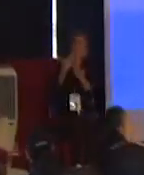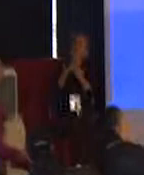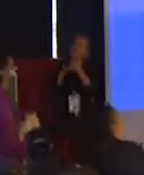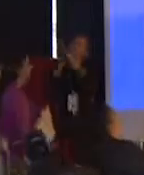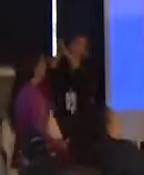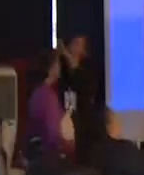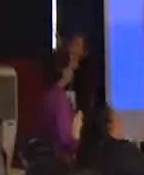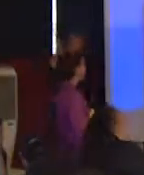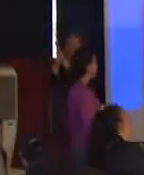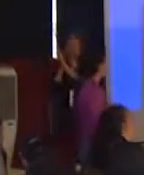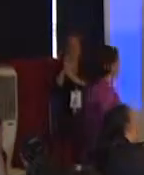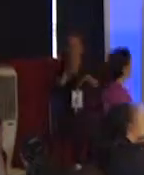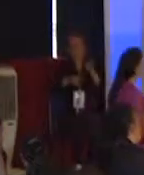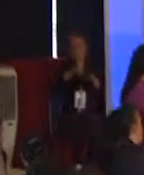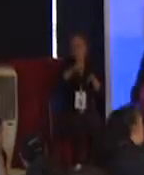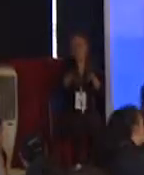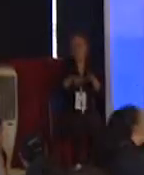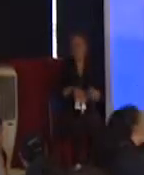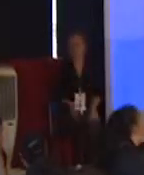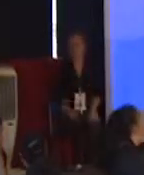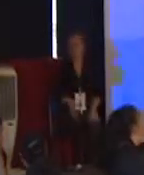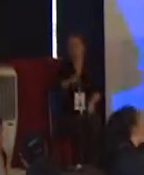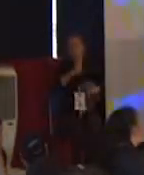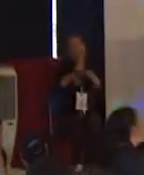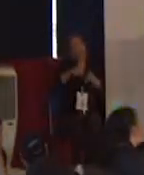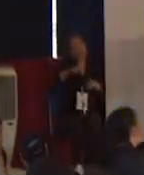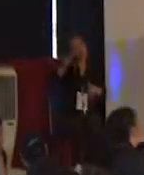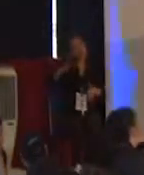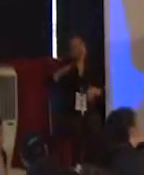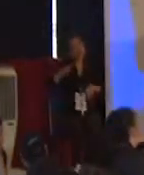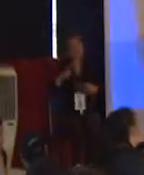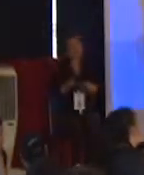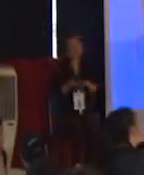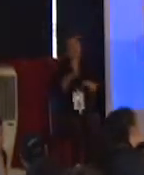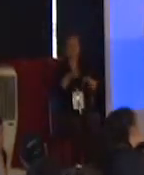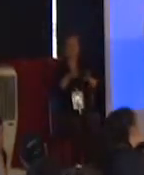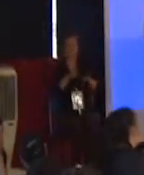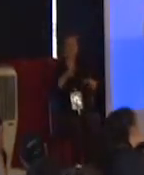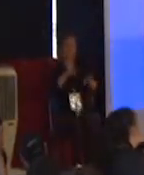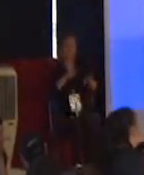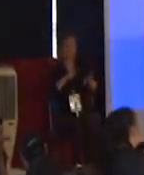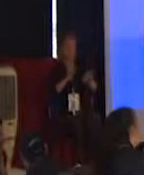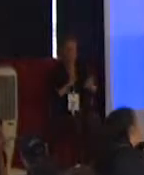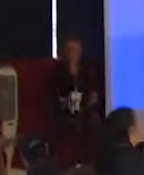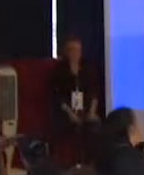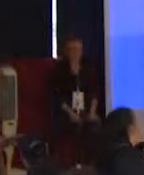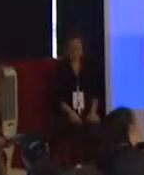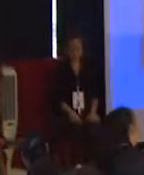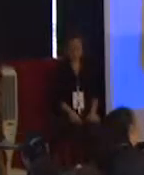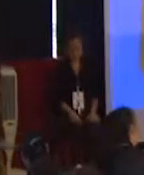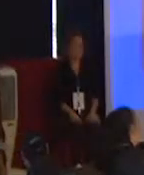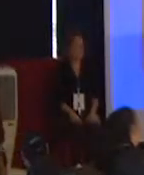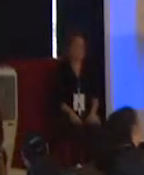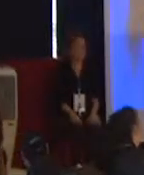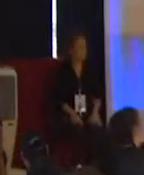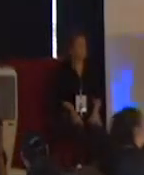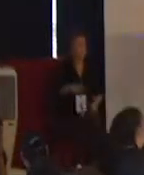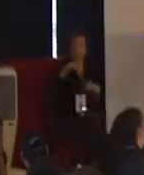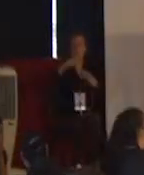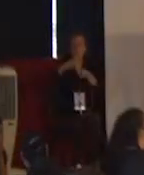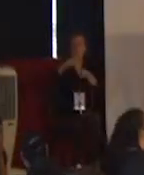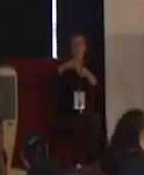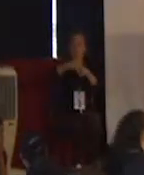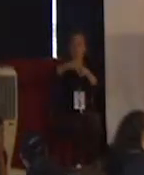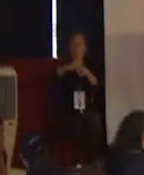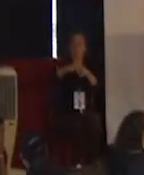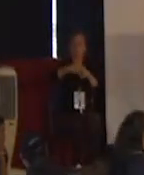Le agradecemos nuestros piecitos. Nosotros somos muy descuidados a veces con los piecitos y son los que nos transportan a todo lado. Hola.